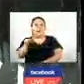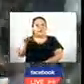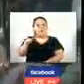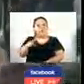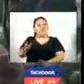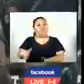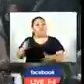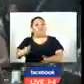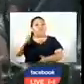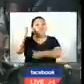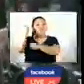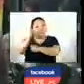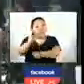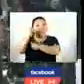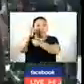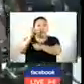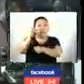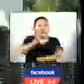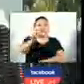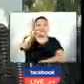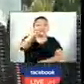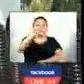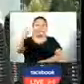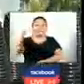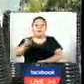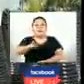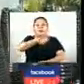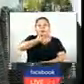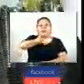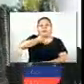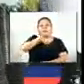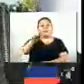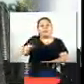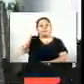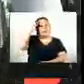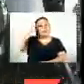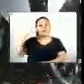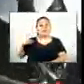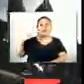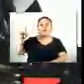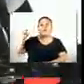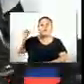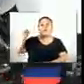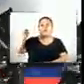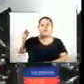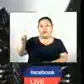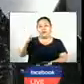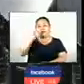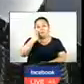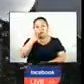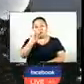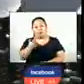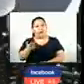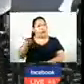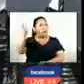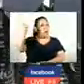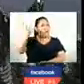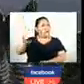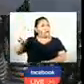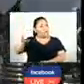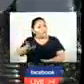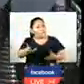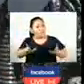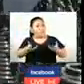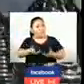desató protestas en toda la nación la periodista y escultora dana kin recuerda los eventos que movilizaron a